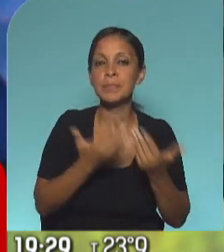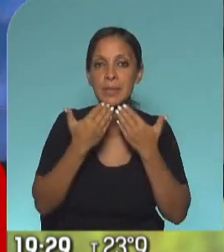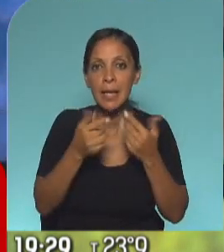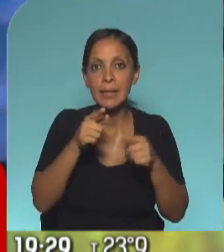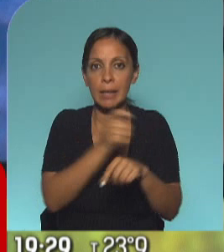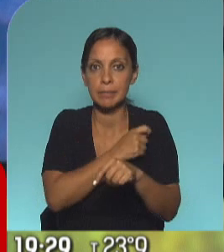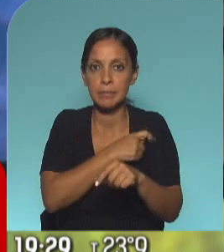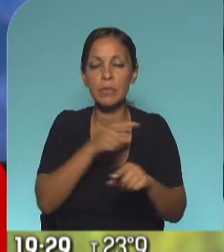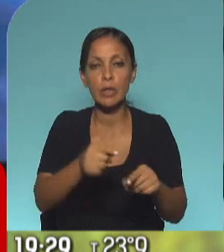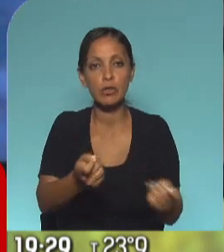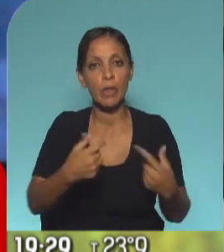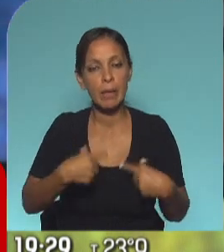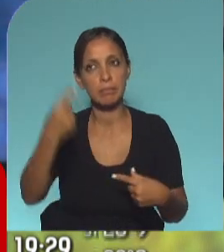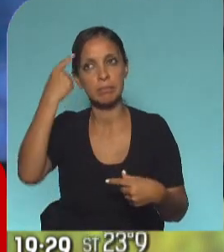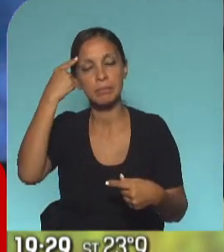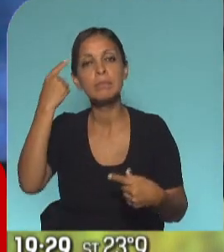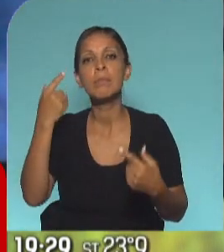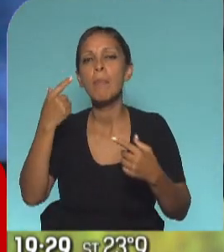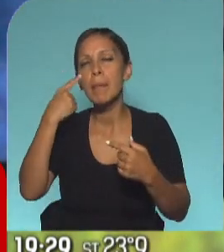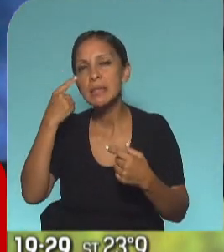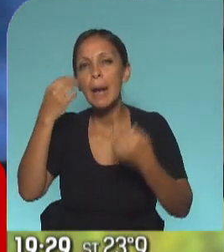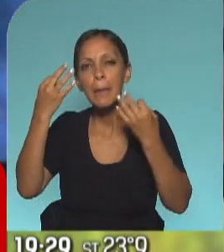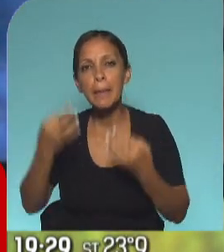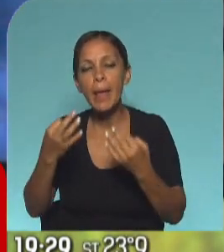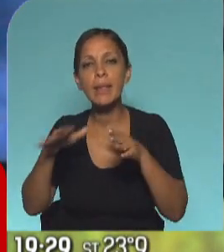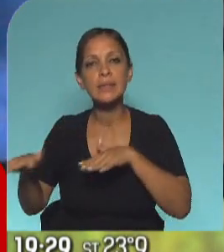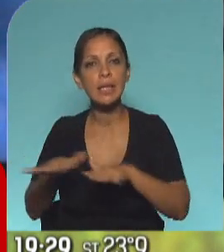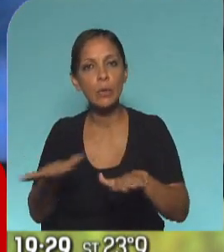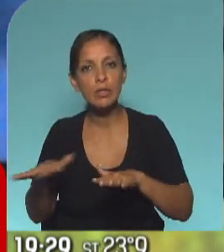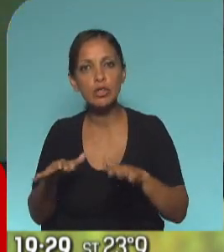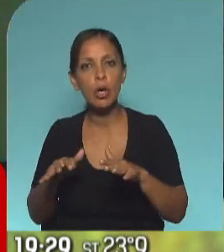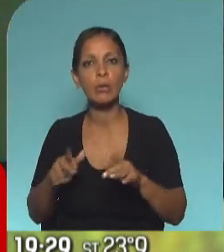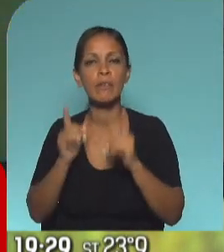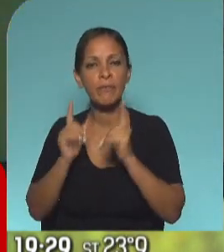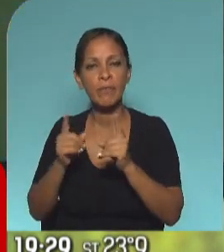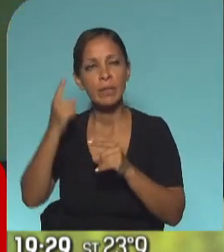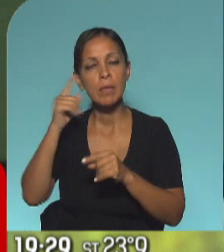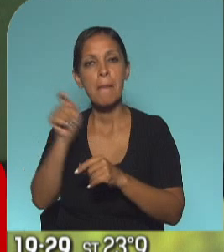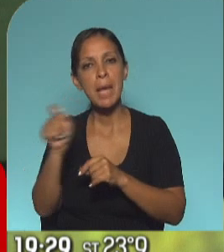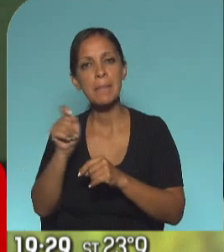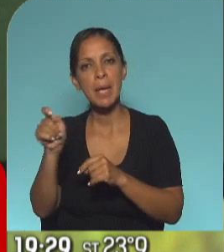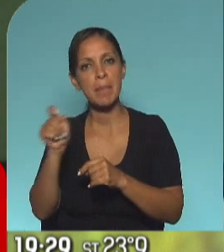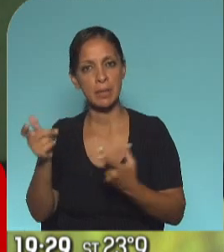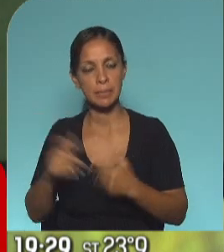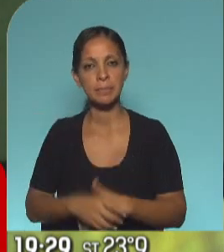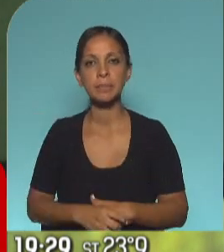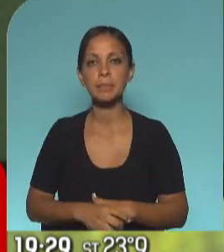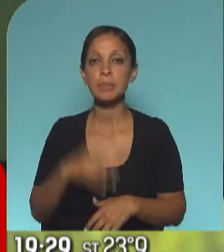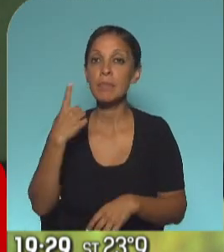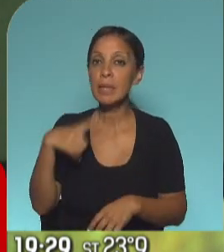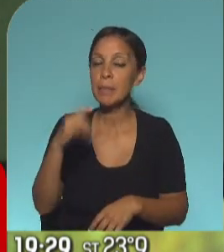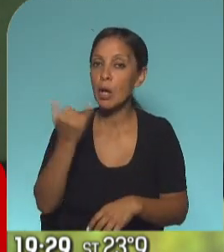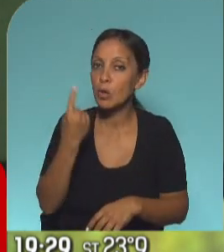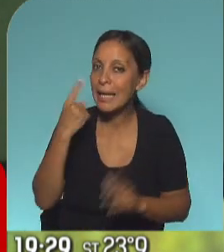ir replanteando toda la situación en forma permanente, mes a mes. Ahora, hay un asunto, yo